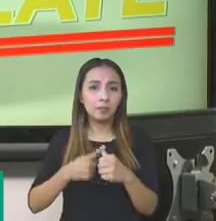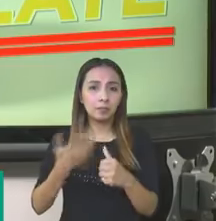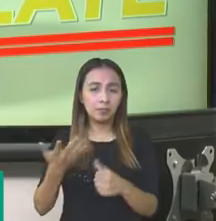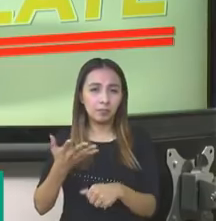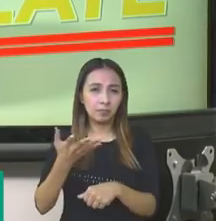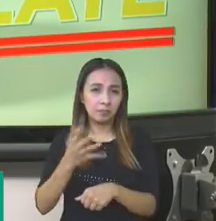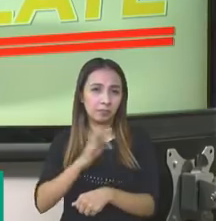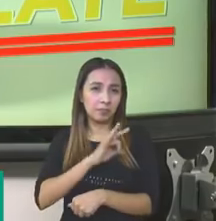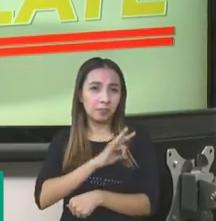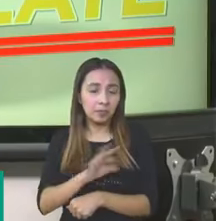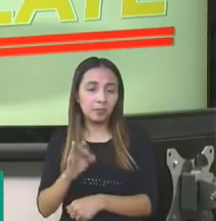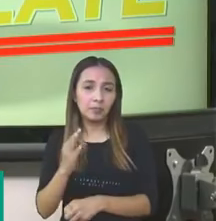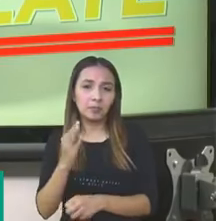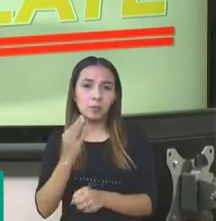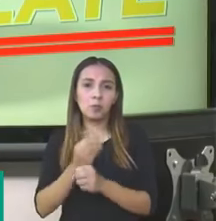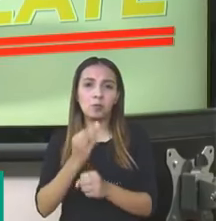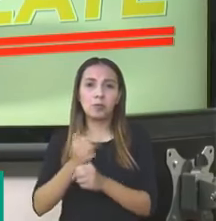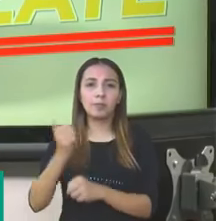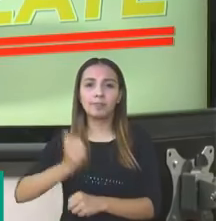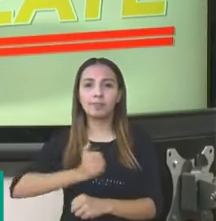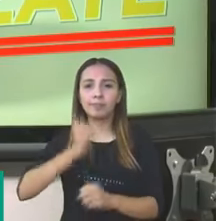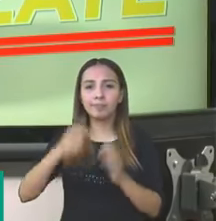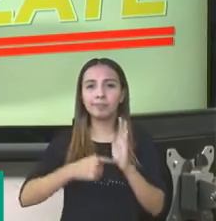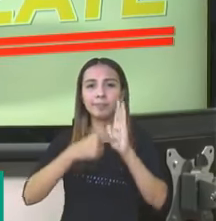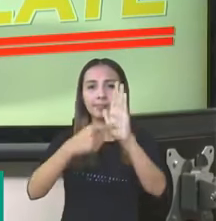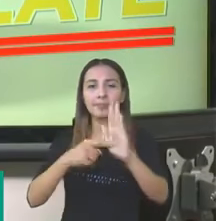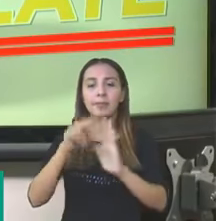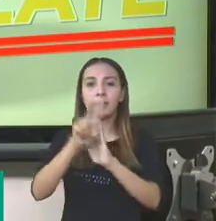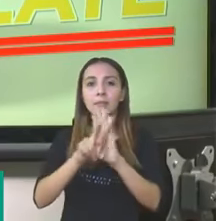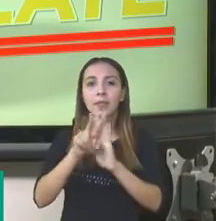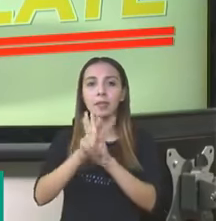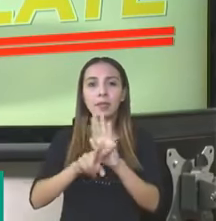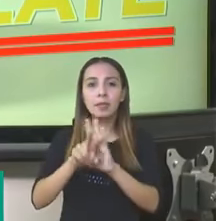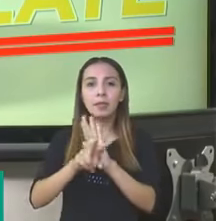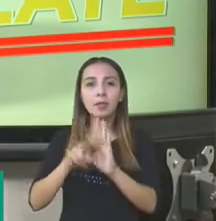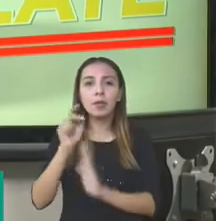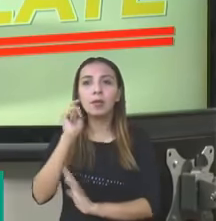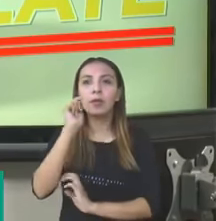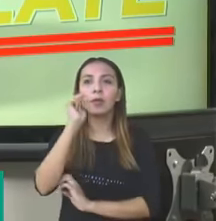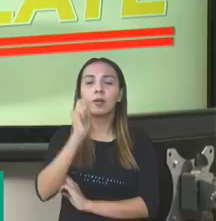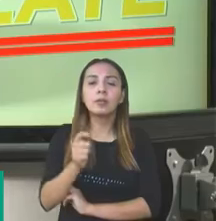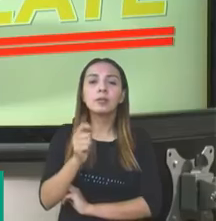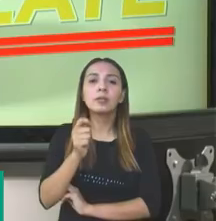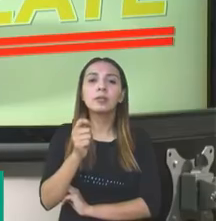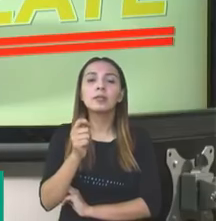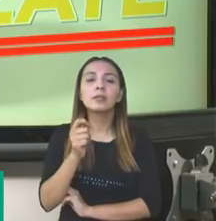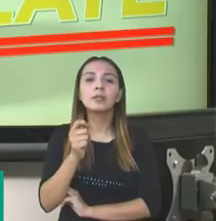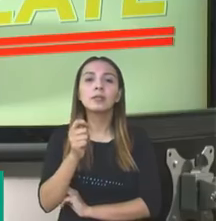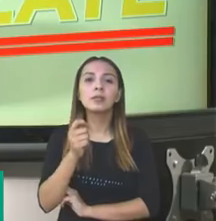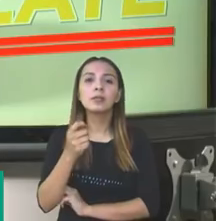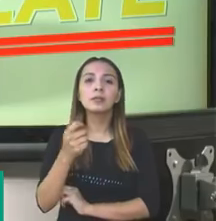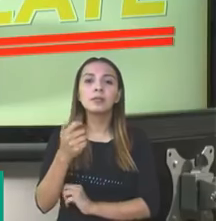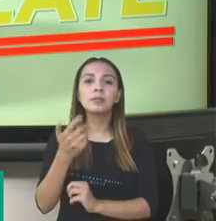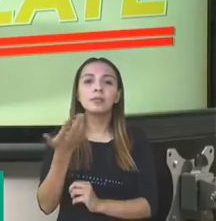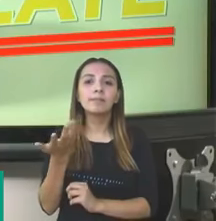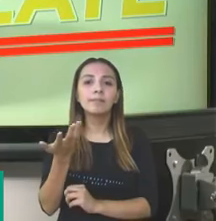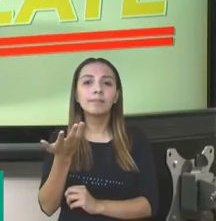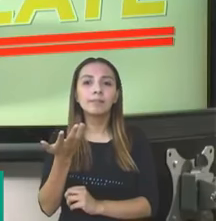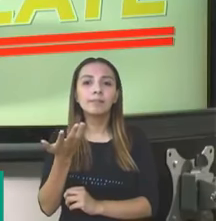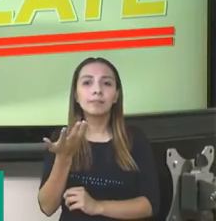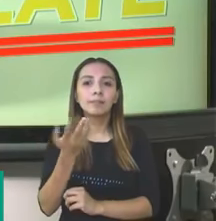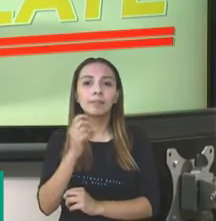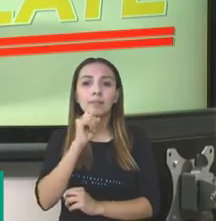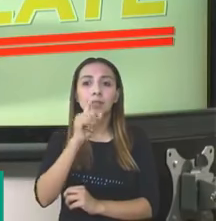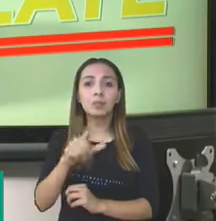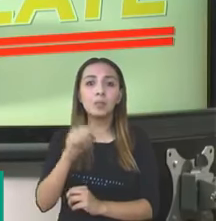permiten, vamos a enviar el siguiente video que tiene que ver con la continuación de lo que pasé